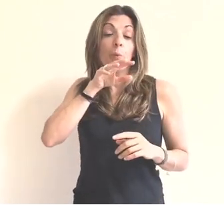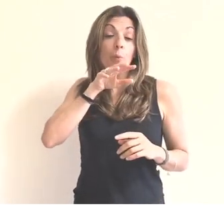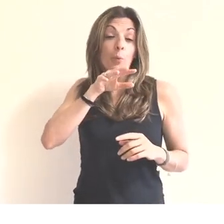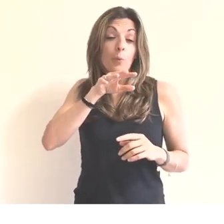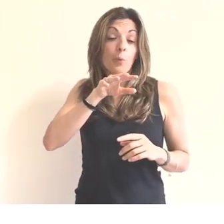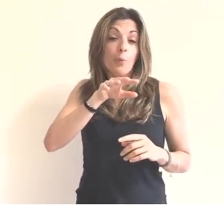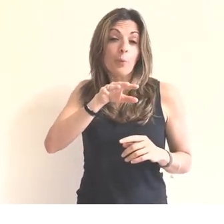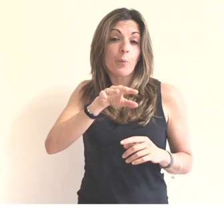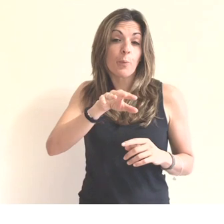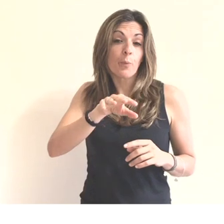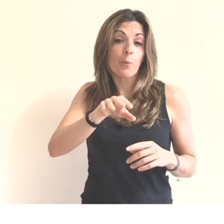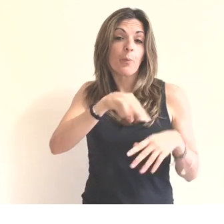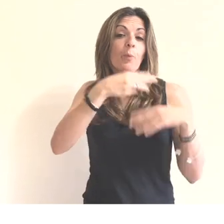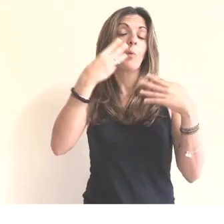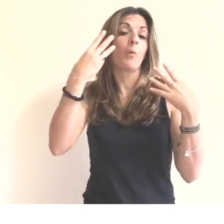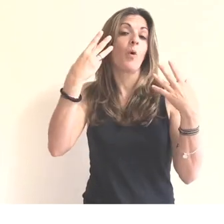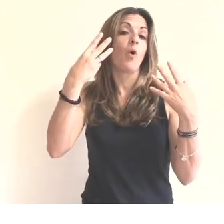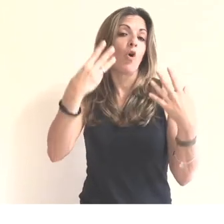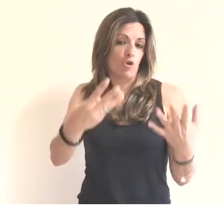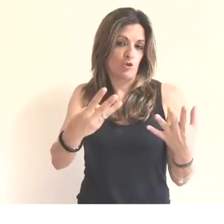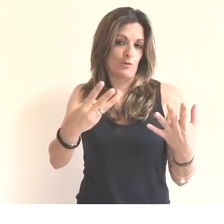Exhala en 8.